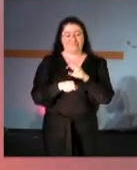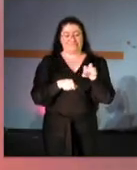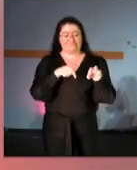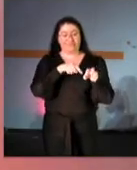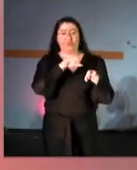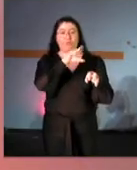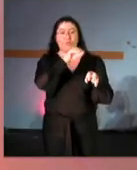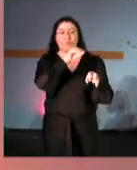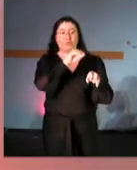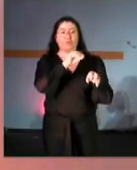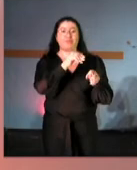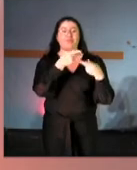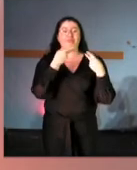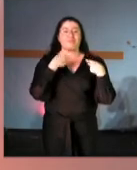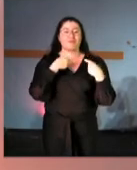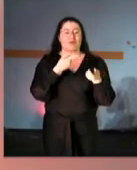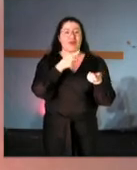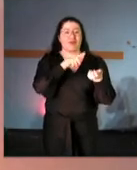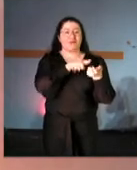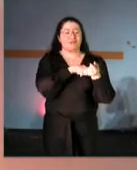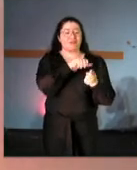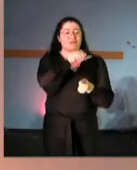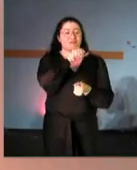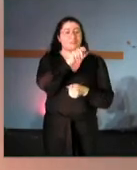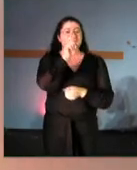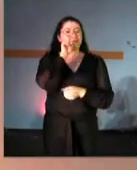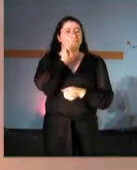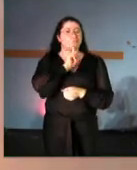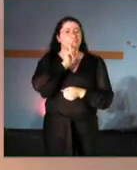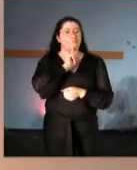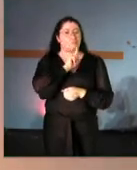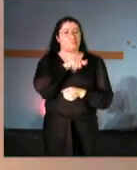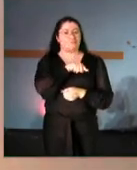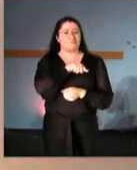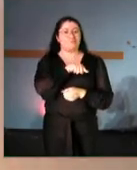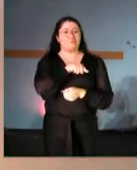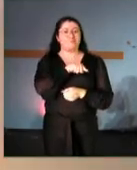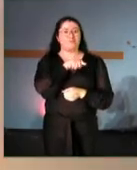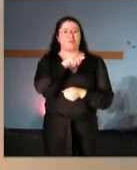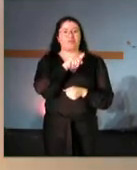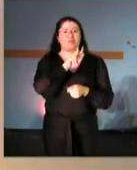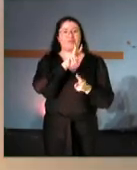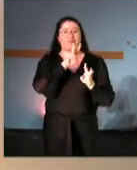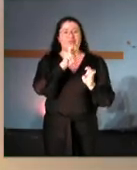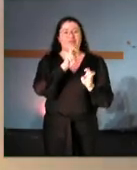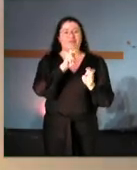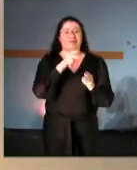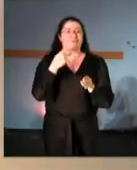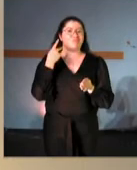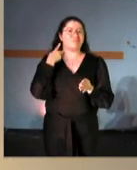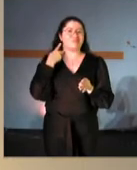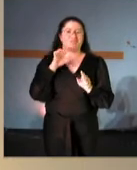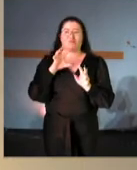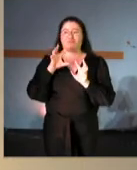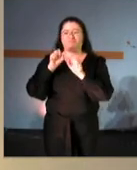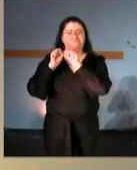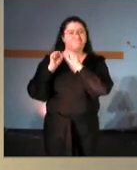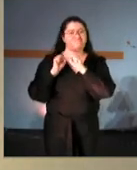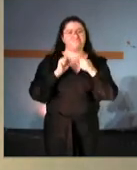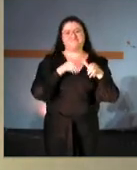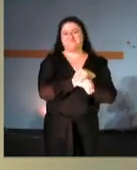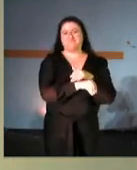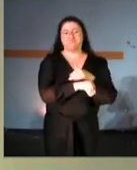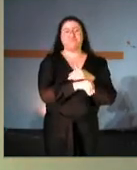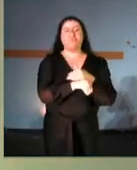más de 90 presos políticos, dentro de ellos 16 mujeres, están en condiciones muy difíciles